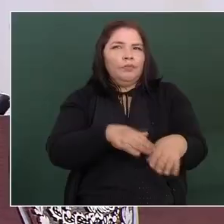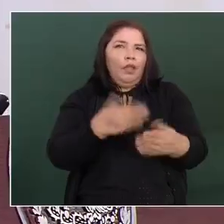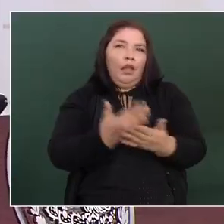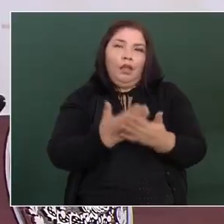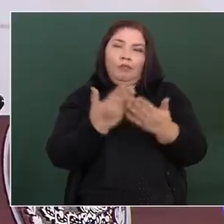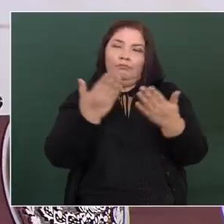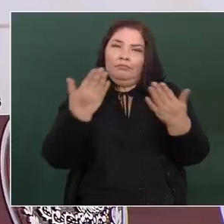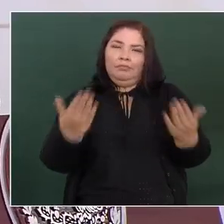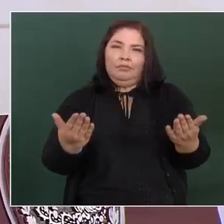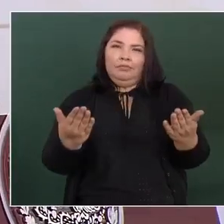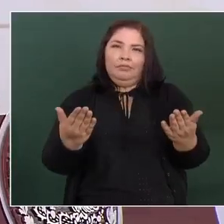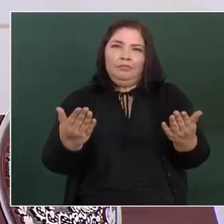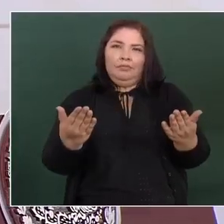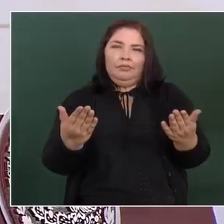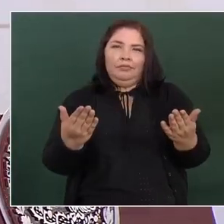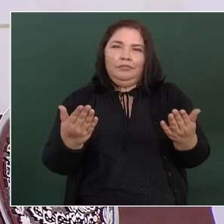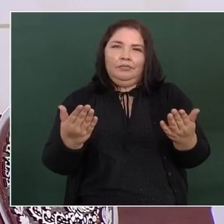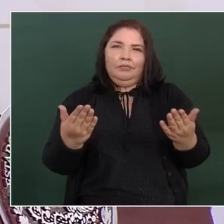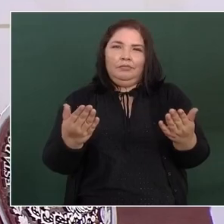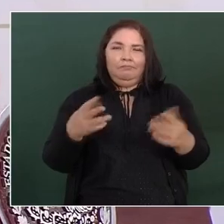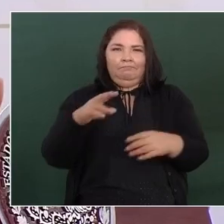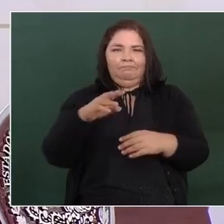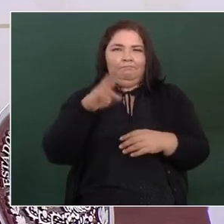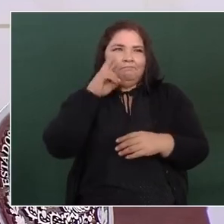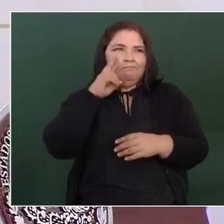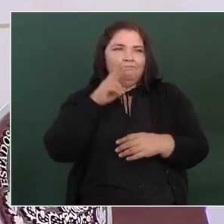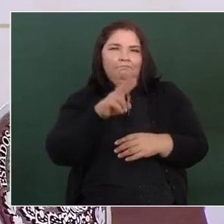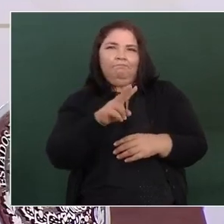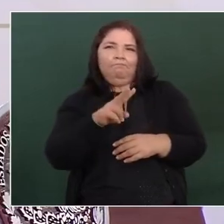Ahora, para que vean